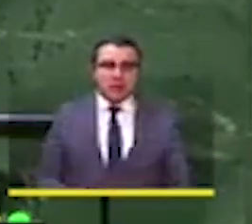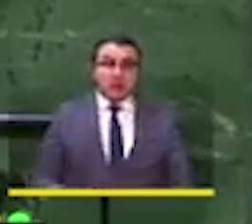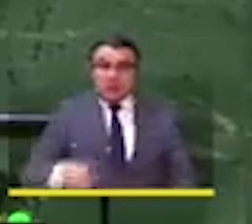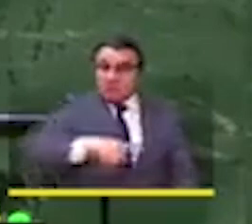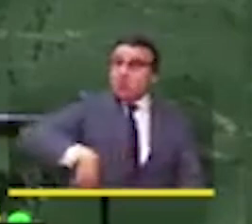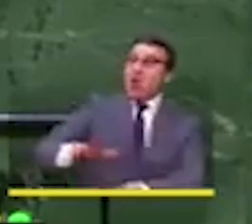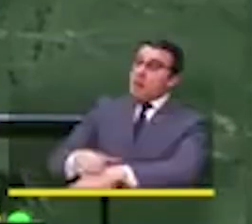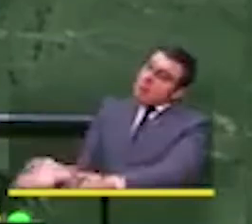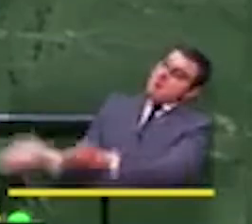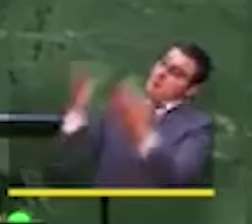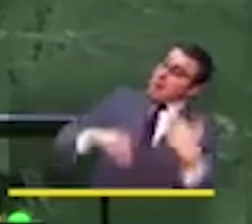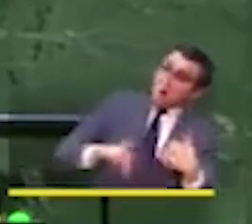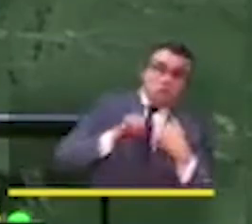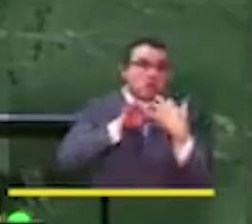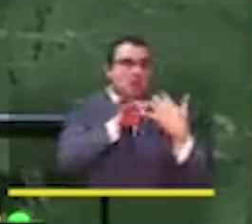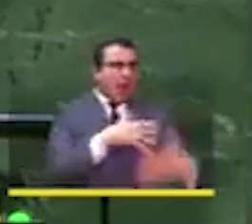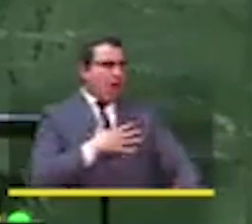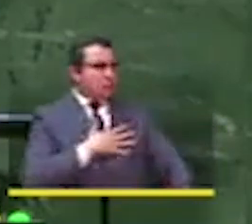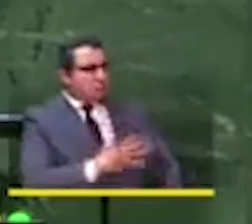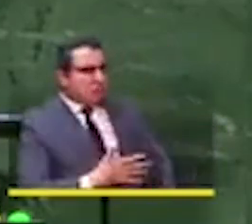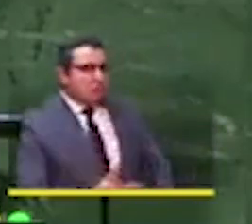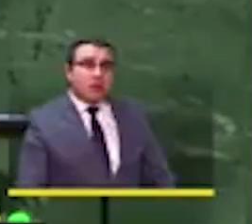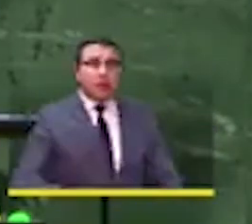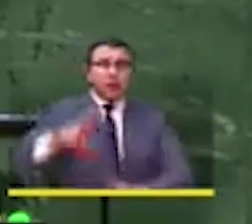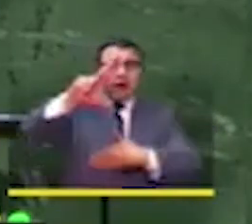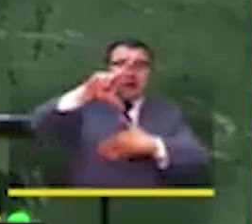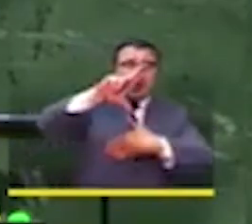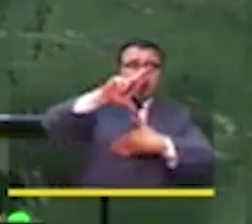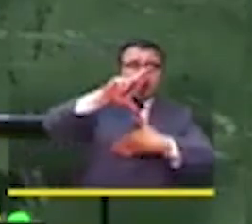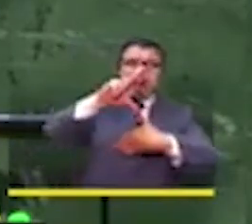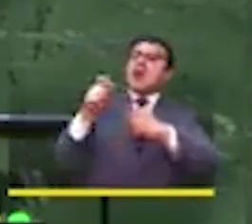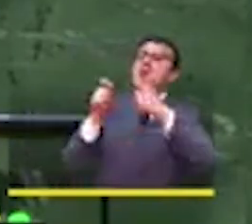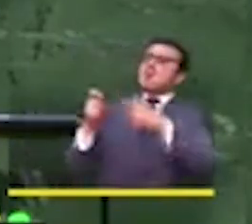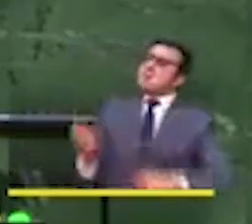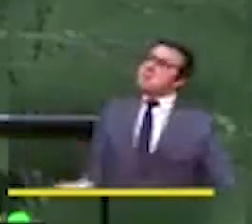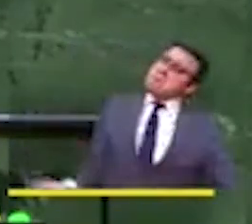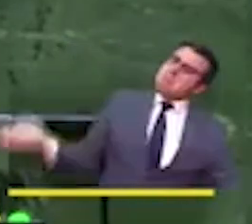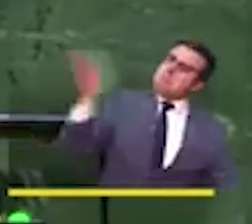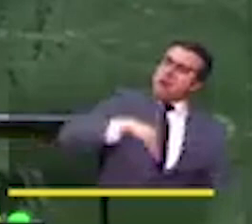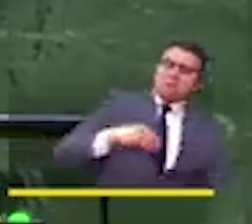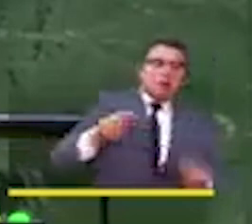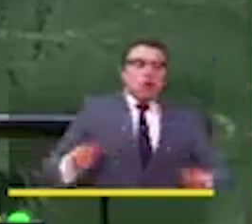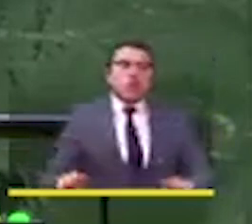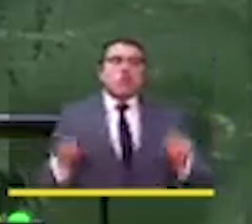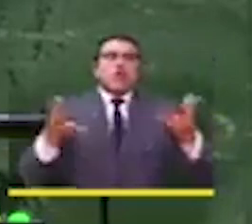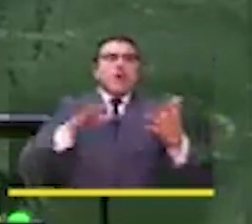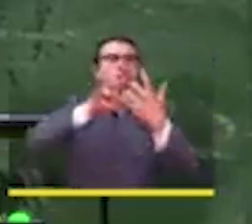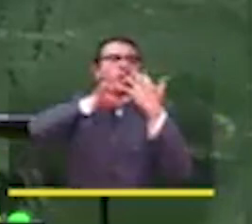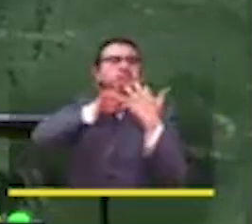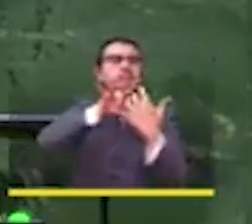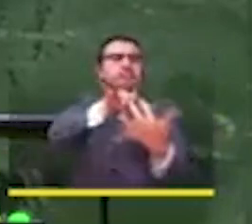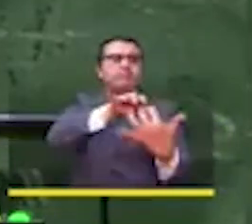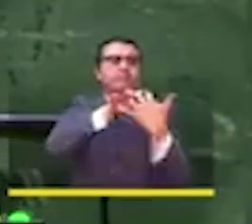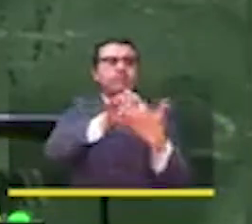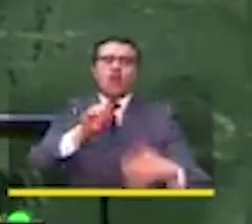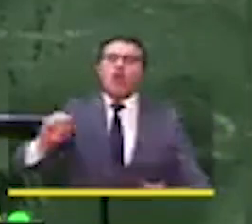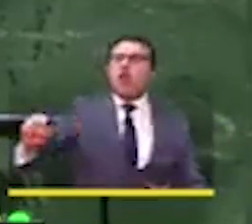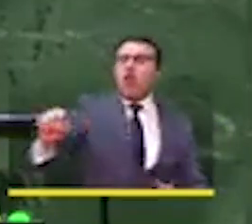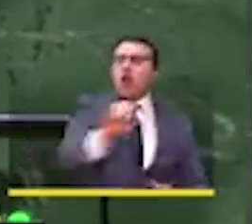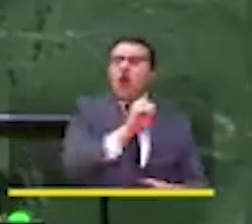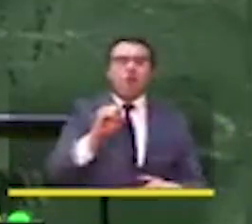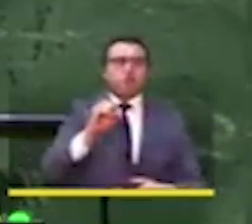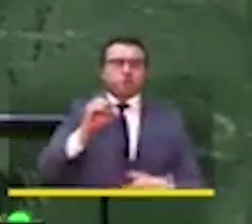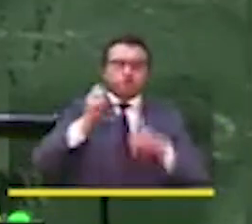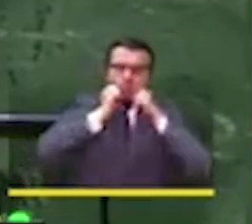convocado a la guerra. A la Latinoamérica la han llamado para entregar máquinas de guerra, hombres para ir a